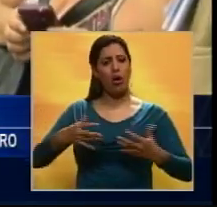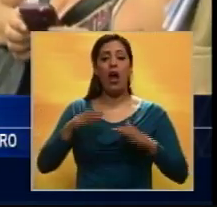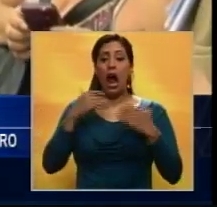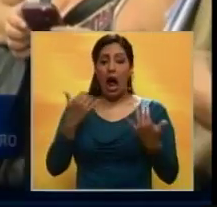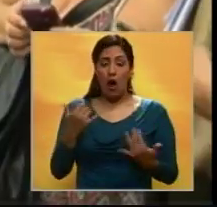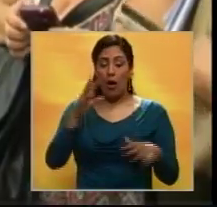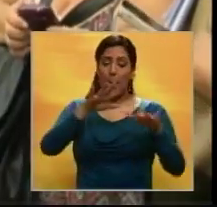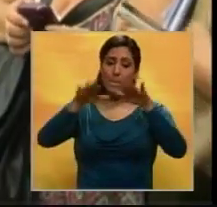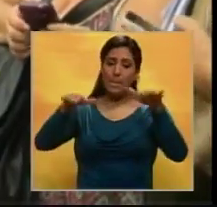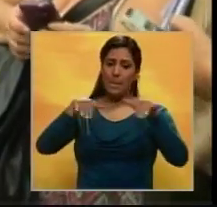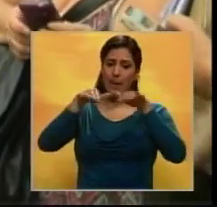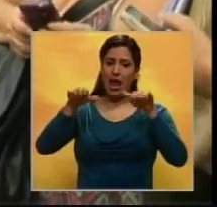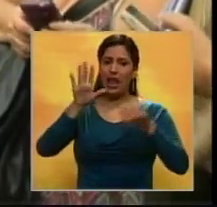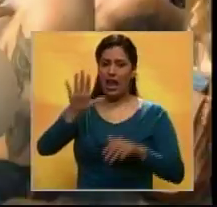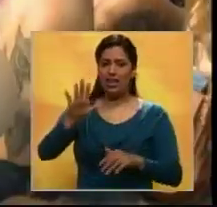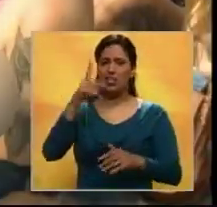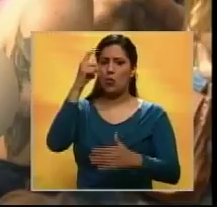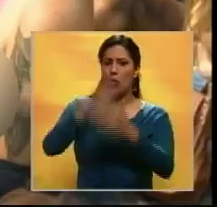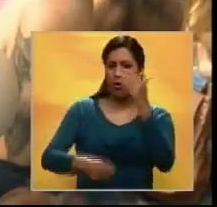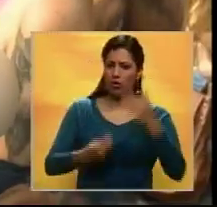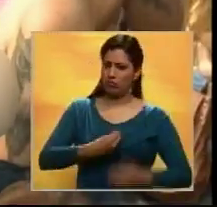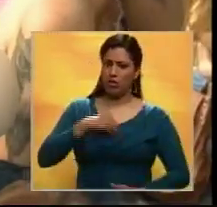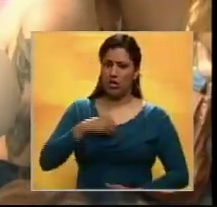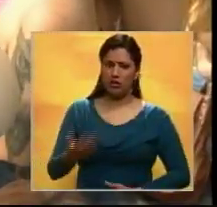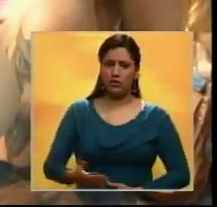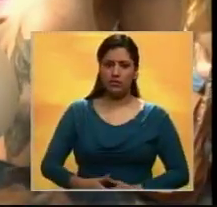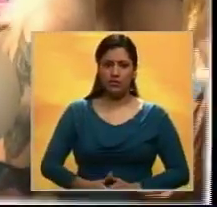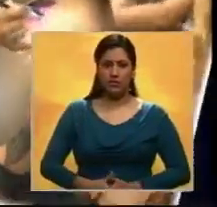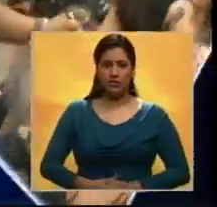y en una playa neocochea.